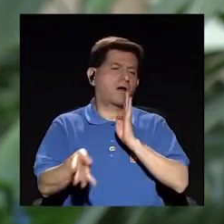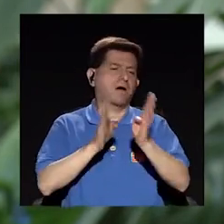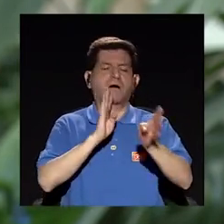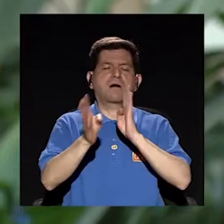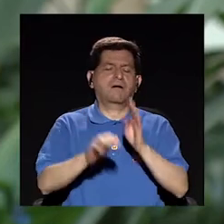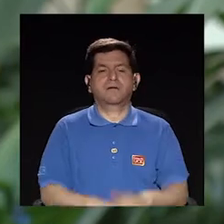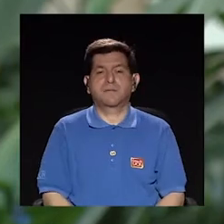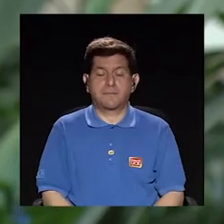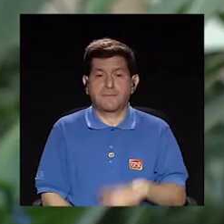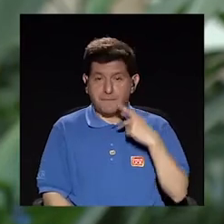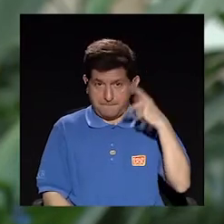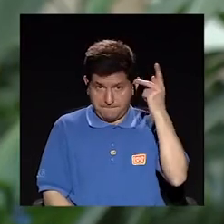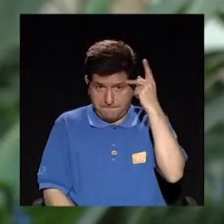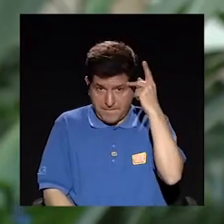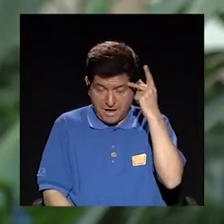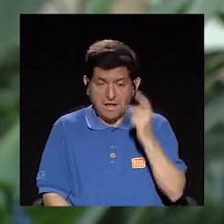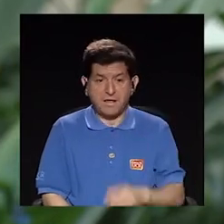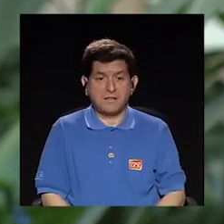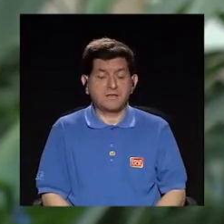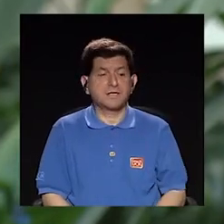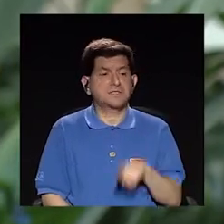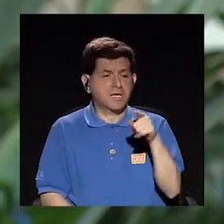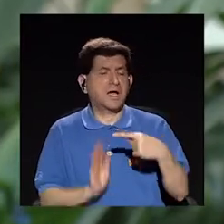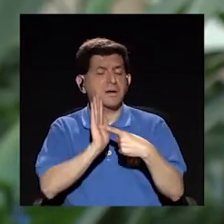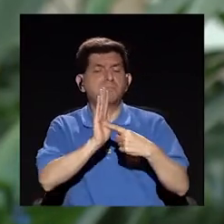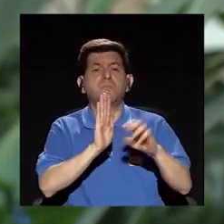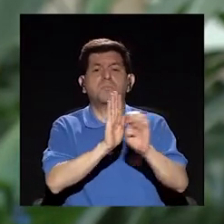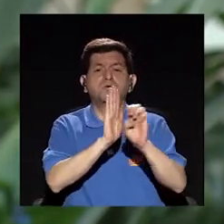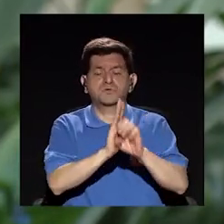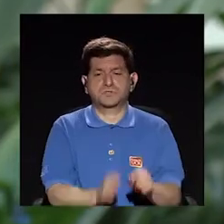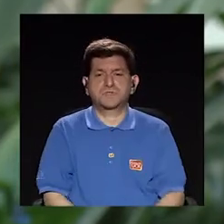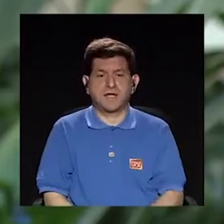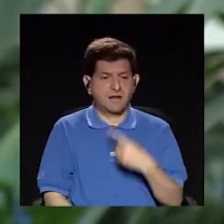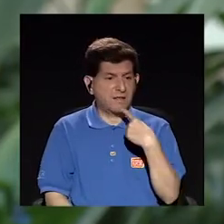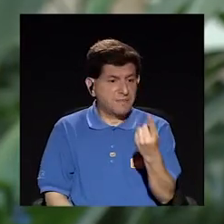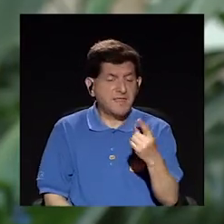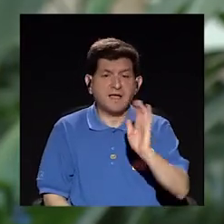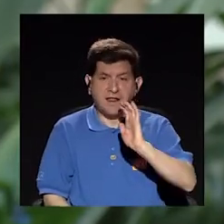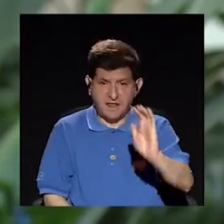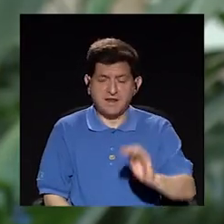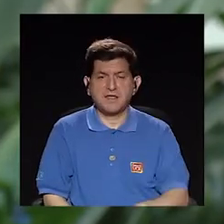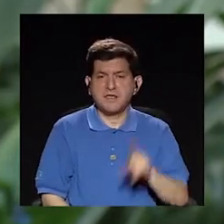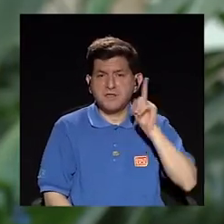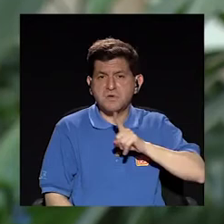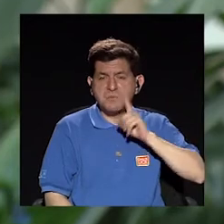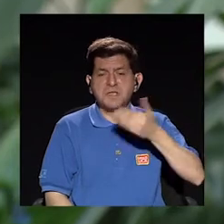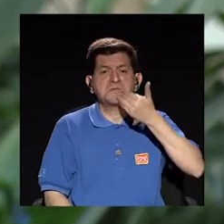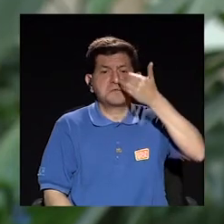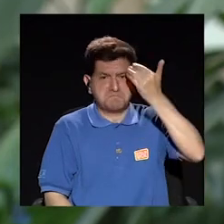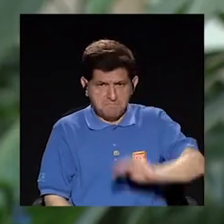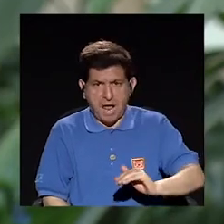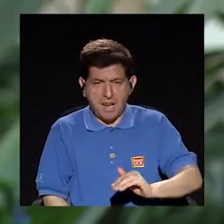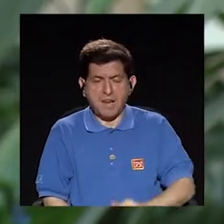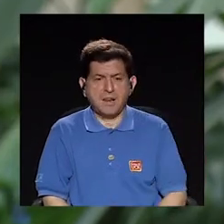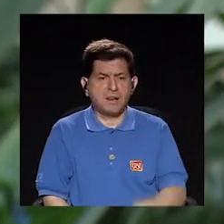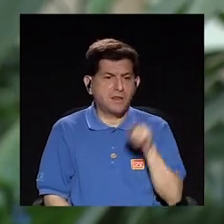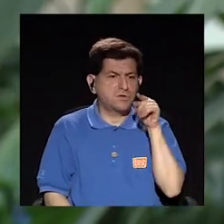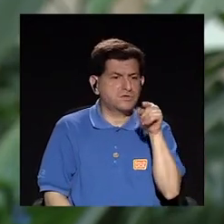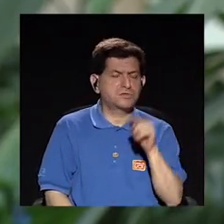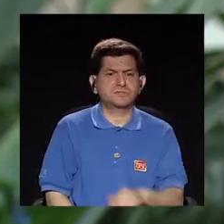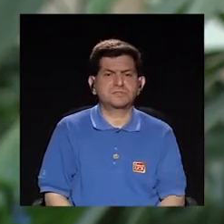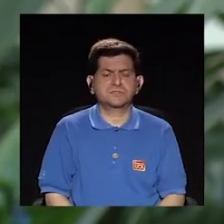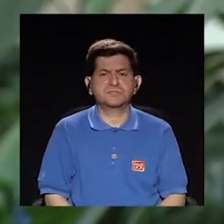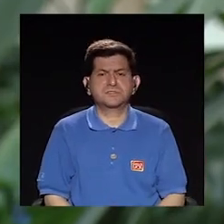Cuando trabajamos con los padres de familia les damos un ejemplo muy sencillo, desde decirle a un niño que mentir es malo, ¿verdad? Y que cuando toque